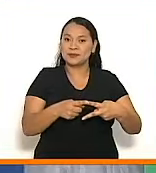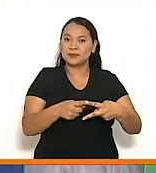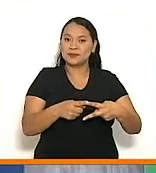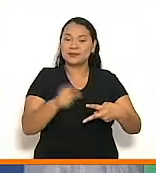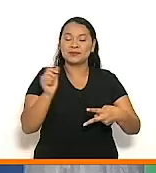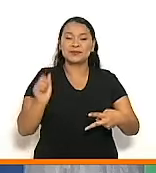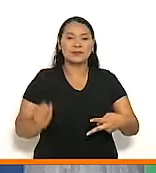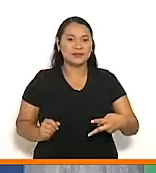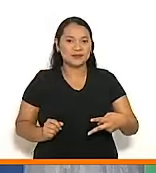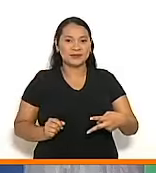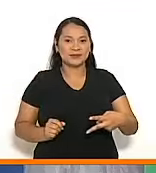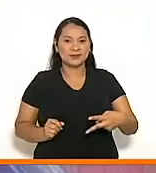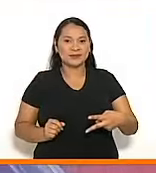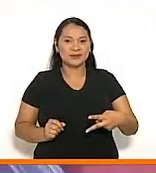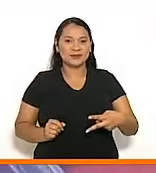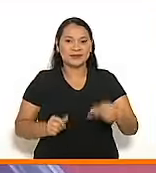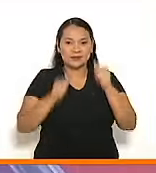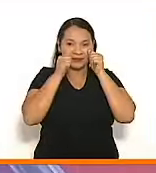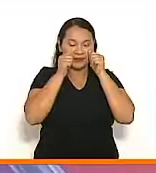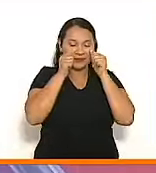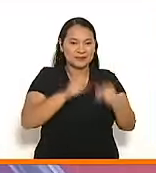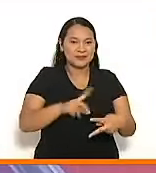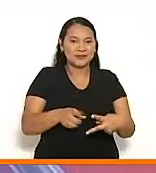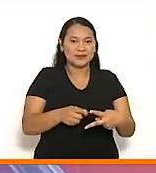conocer tu primer dígito, atentos.